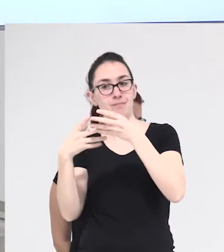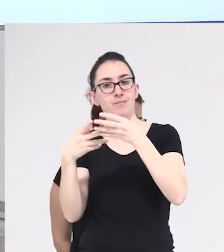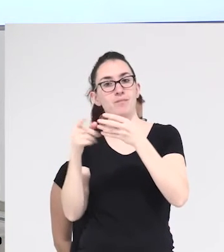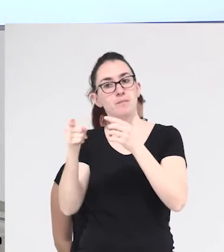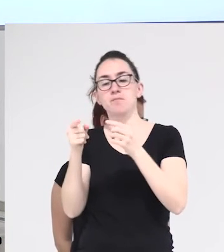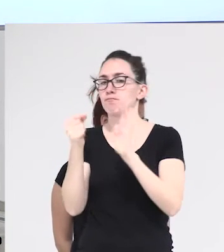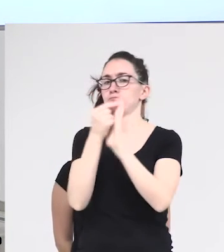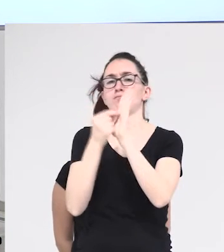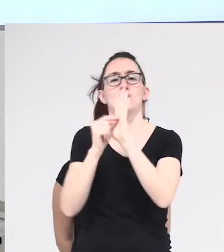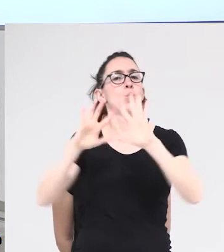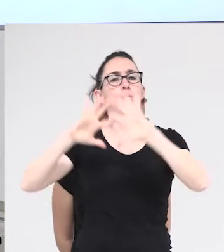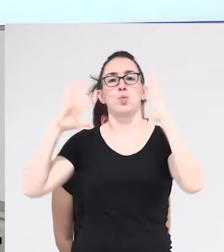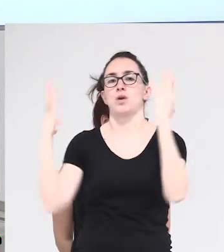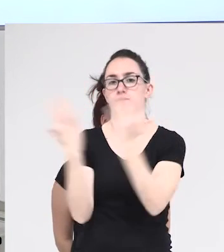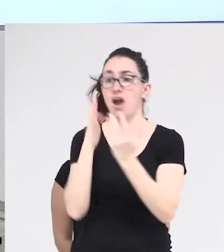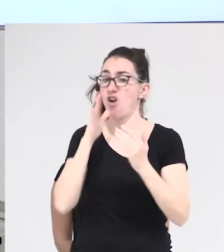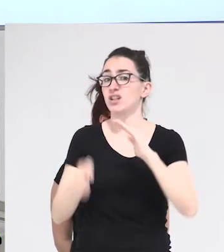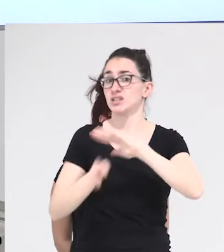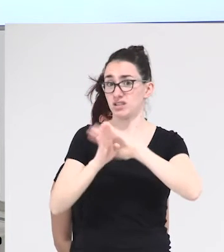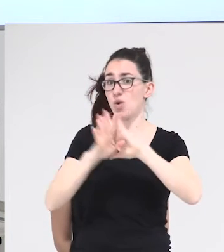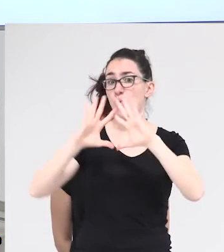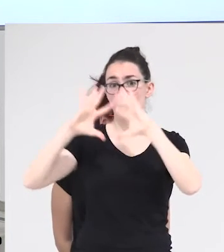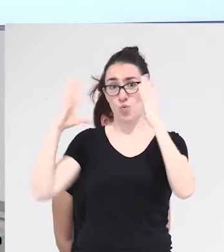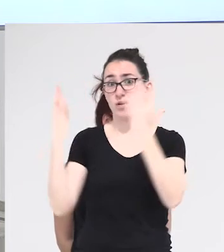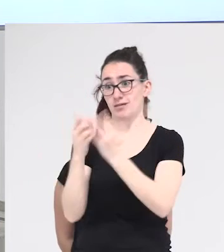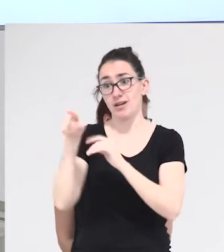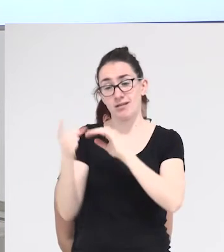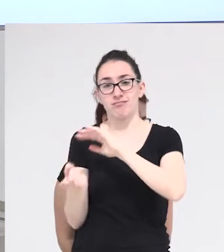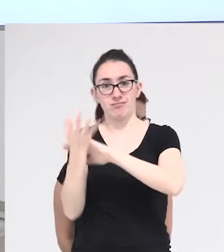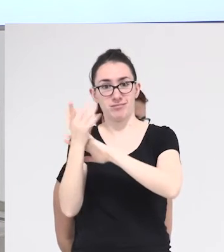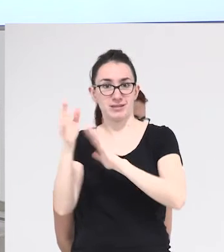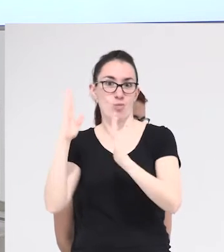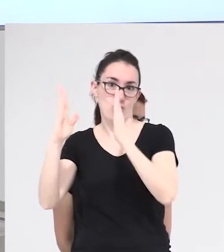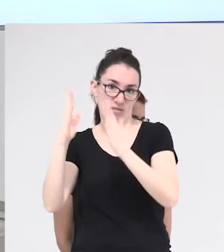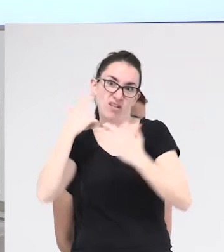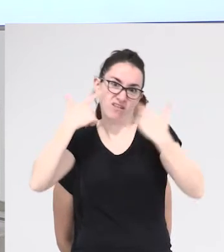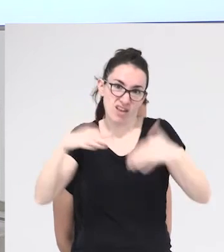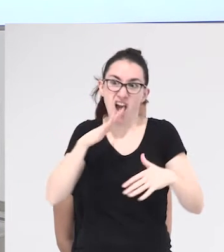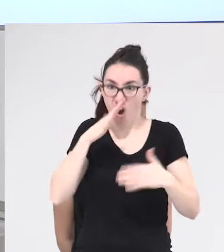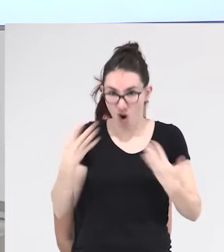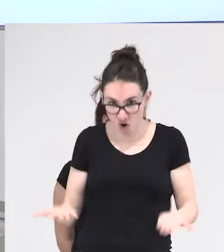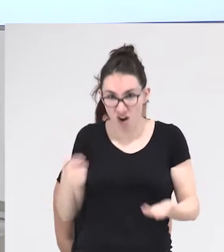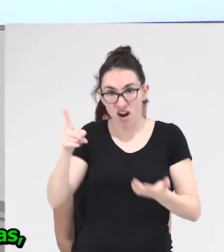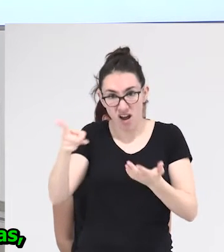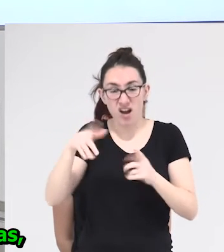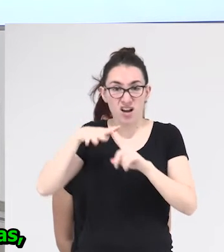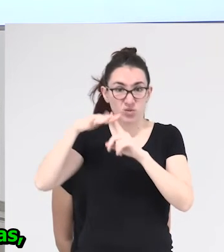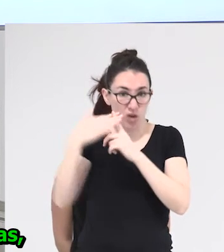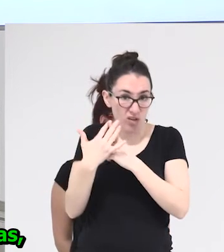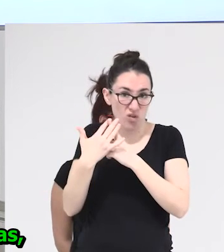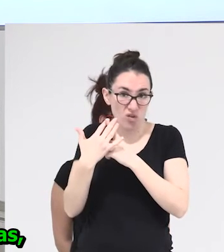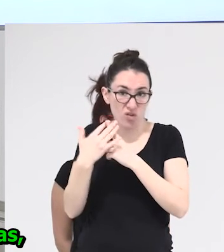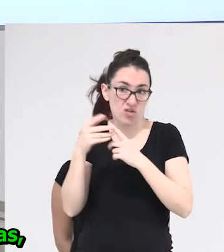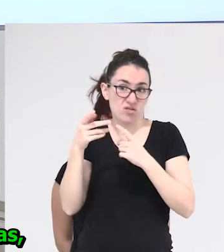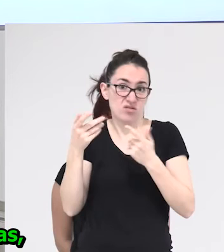son universales, y son universales a día de hoy, las que surgen en ese momento. Y ya me dirán ustedes qué puede tener que ver